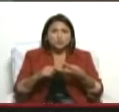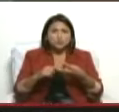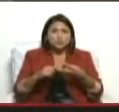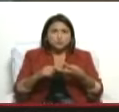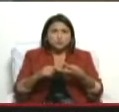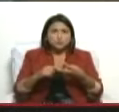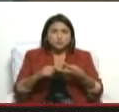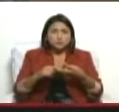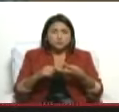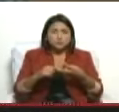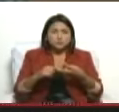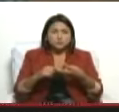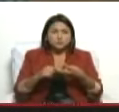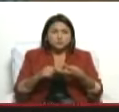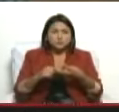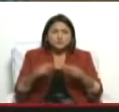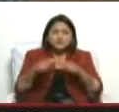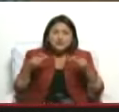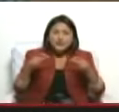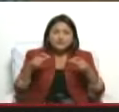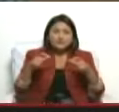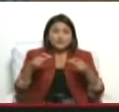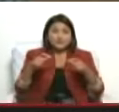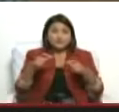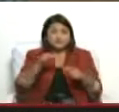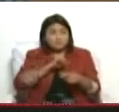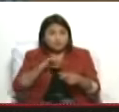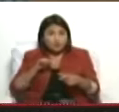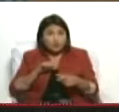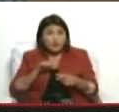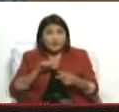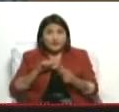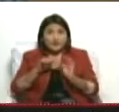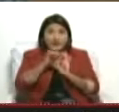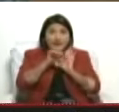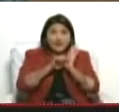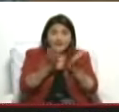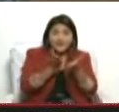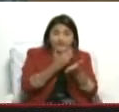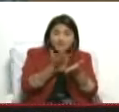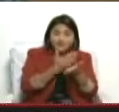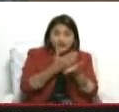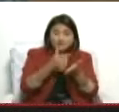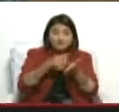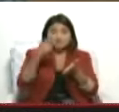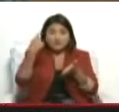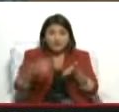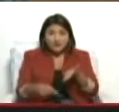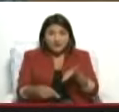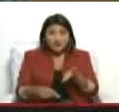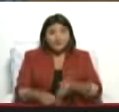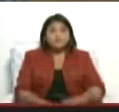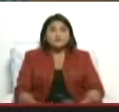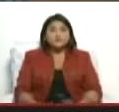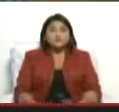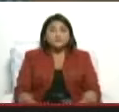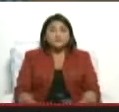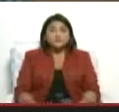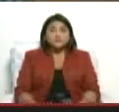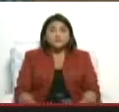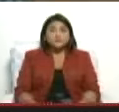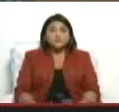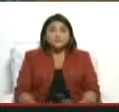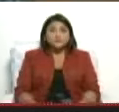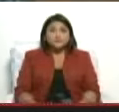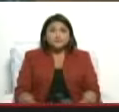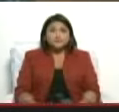tarjetas personales agendas en las cuales el